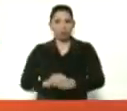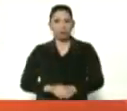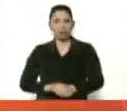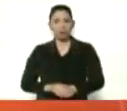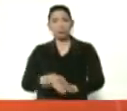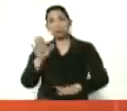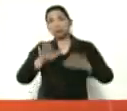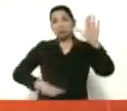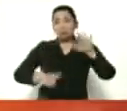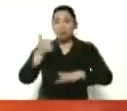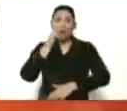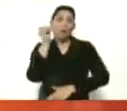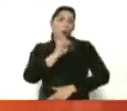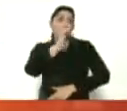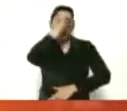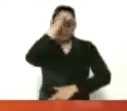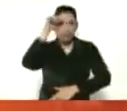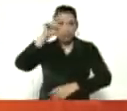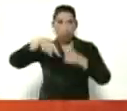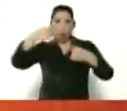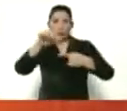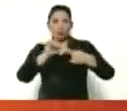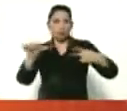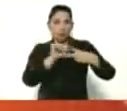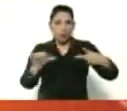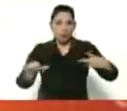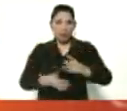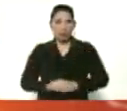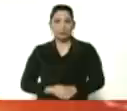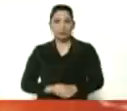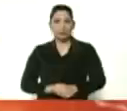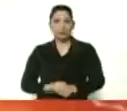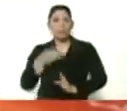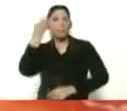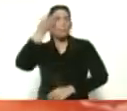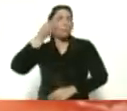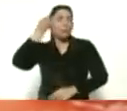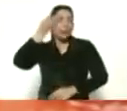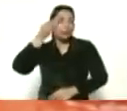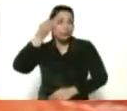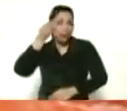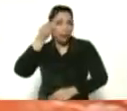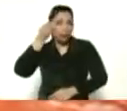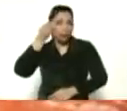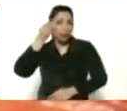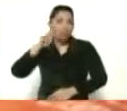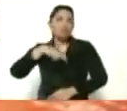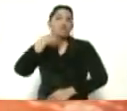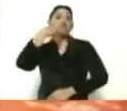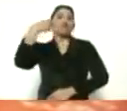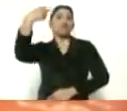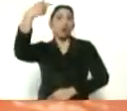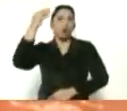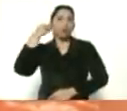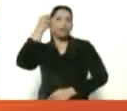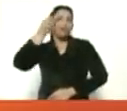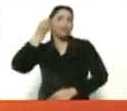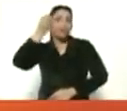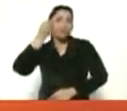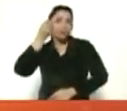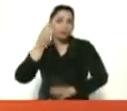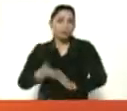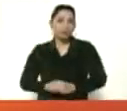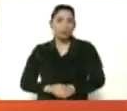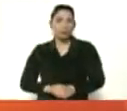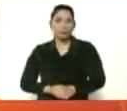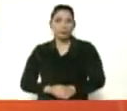domingo de la semana que viene. Ya 2 días, pudiera ser. Es lo que estoy pensando. Estoy pensando en voz alta. Pensando en voz alta